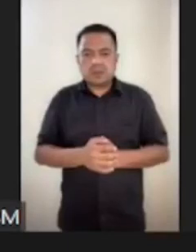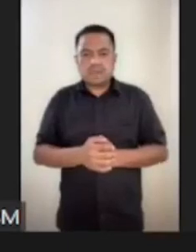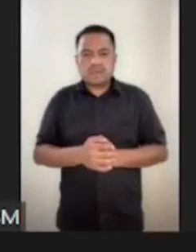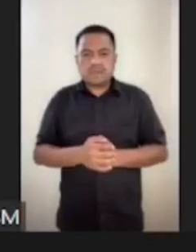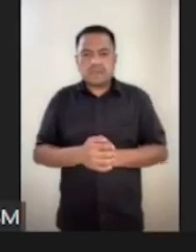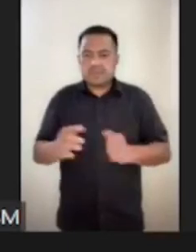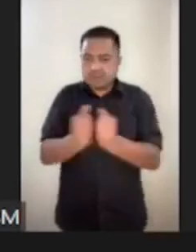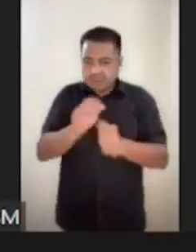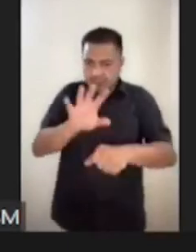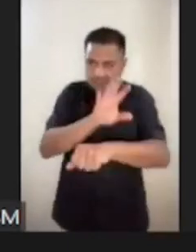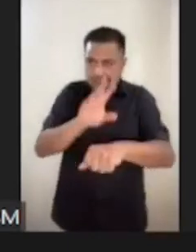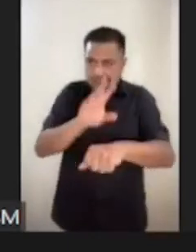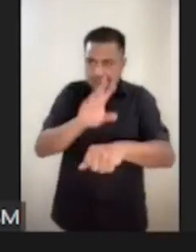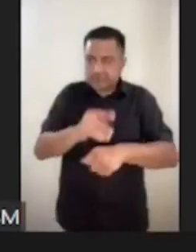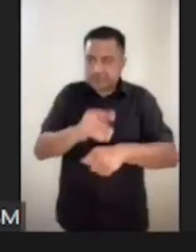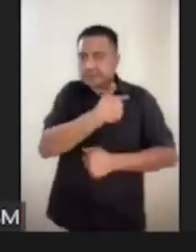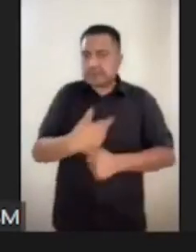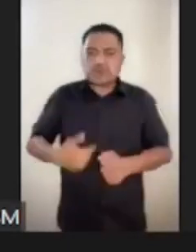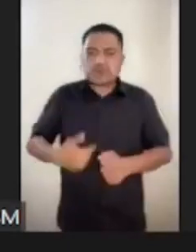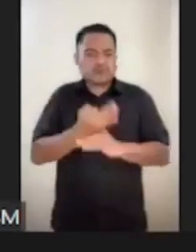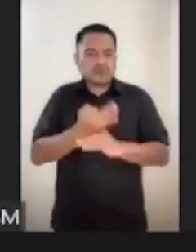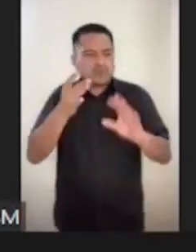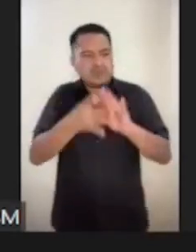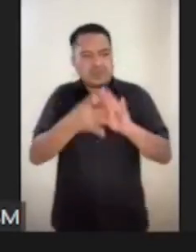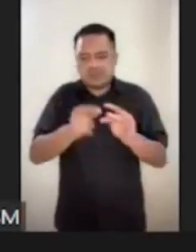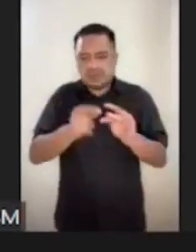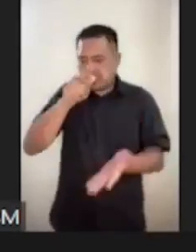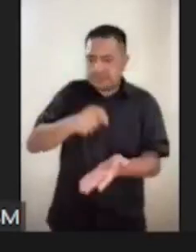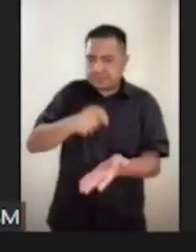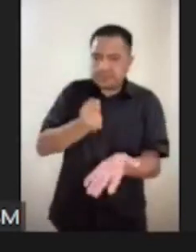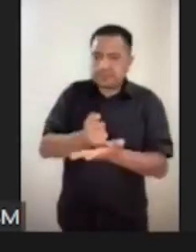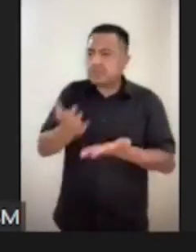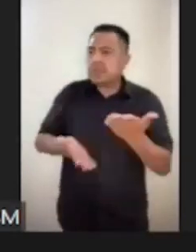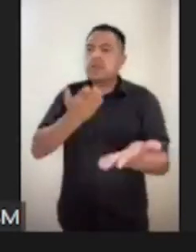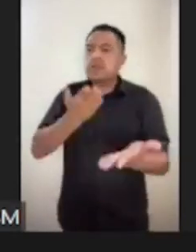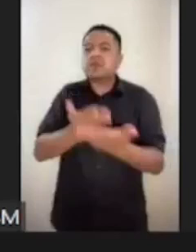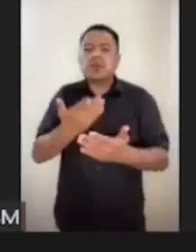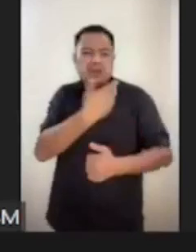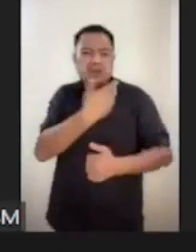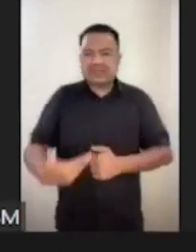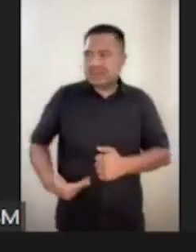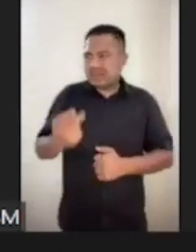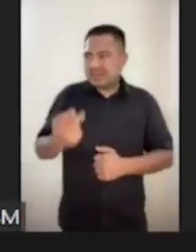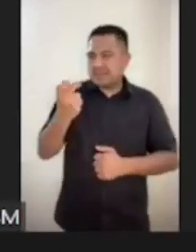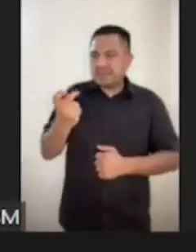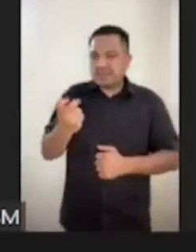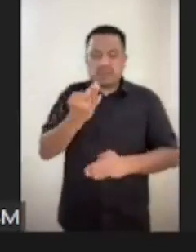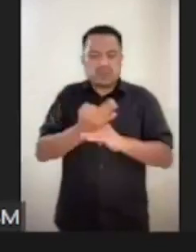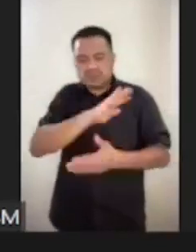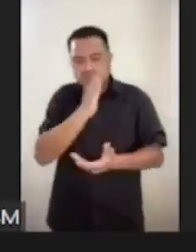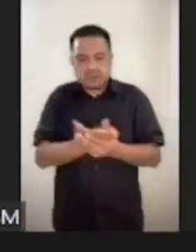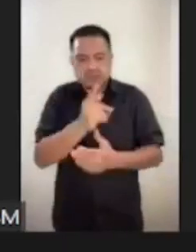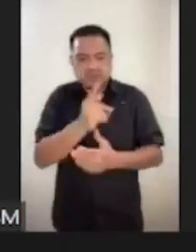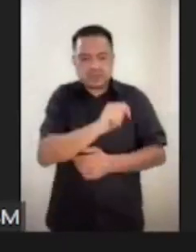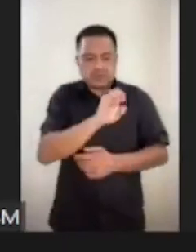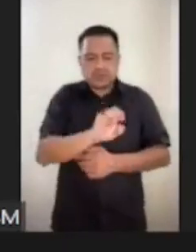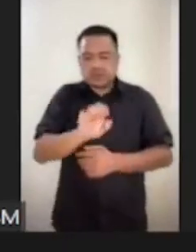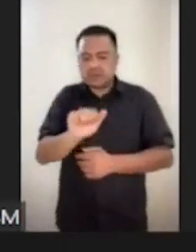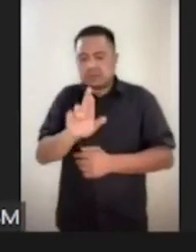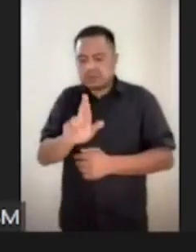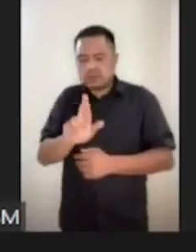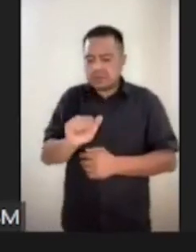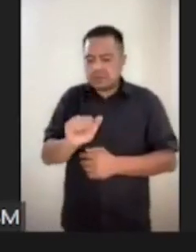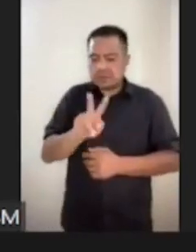Otra sesión, magistrada presidenta. Doy cuenta con el proyecto de sentencia que propone la magistrada Evelyn Rodríguez Chinol en el expediente T diagonal RAP diagonal 9